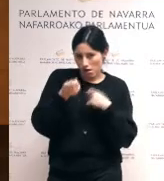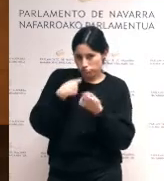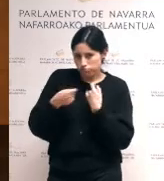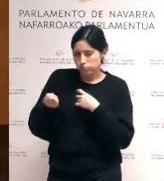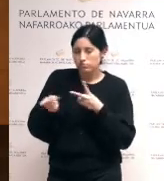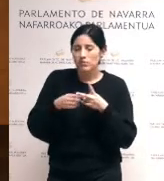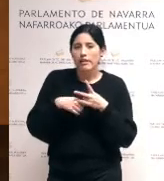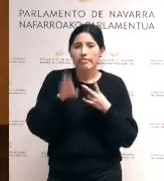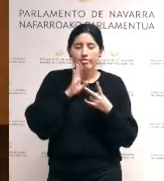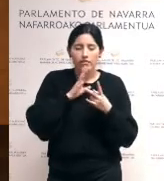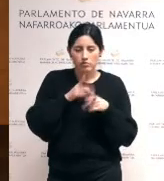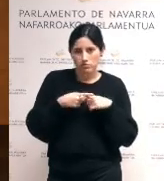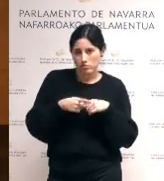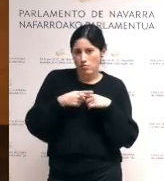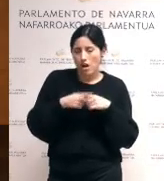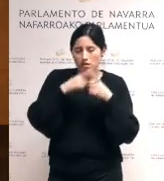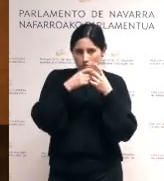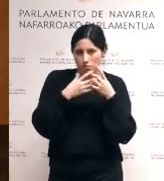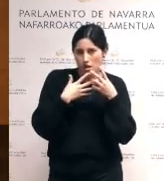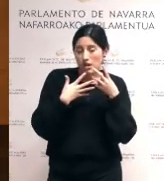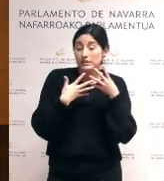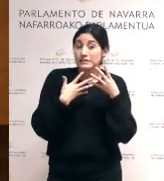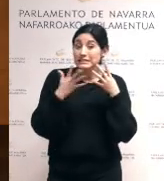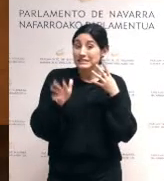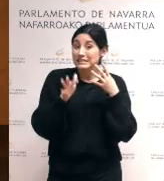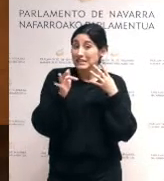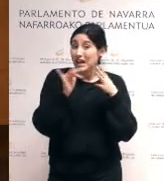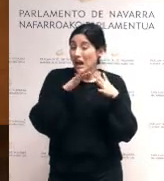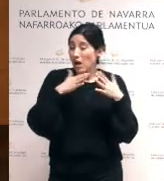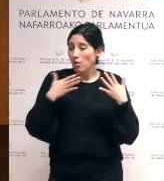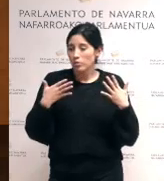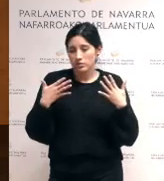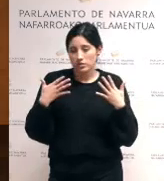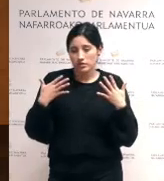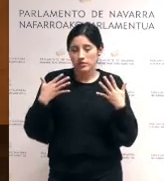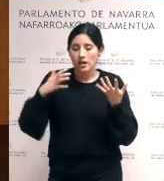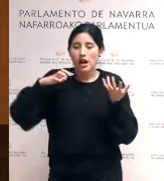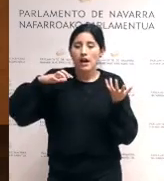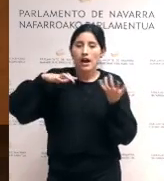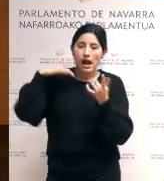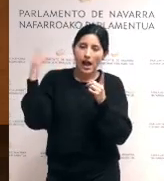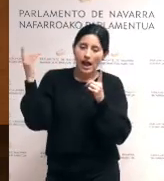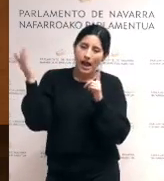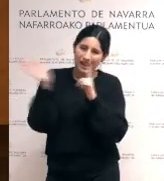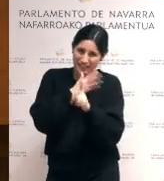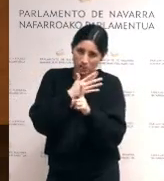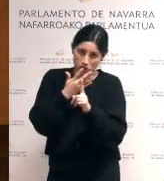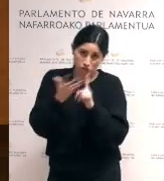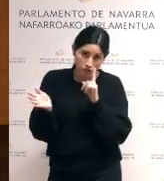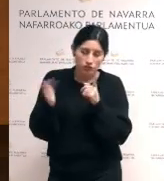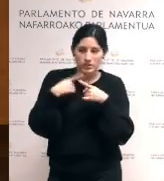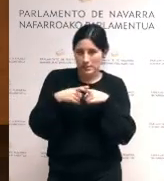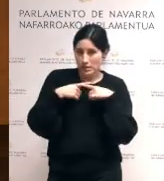aunque como luz en esta oscuridad, en este trimestre han bajado las agresiones sexuales con penetración. Y es que nuestra tasa de criminalidad